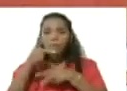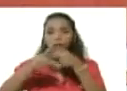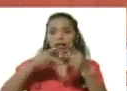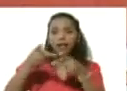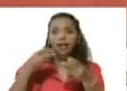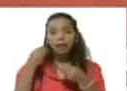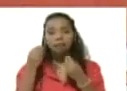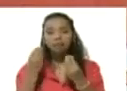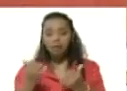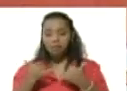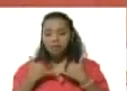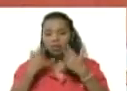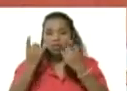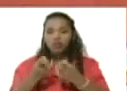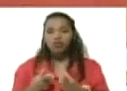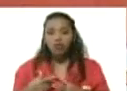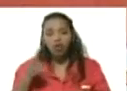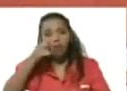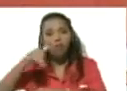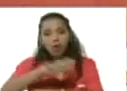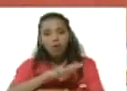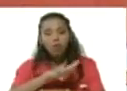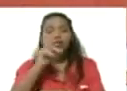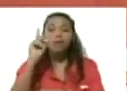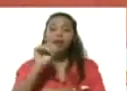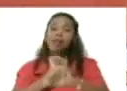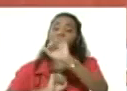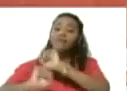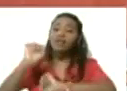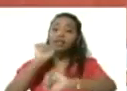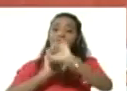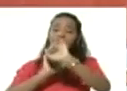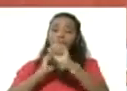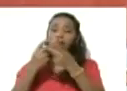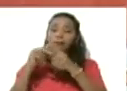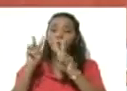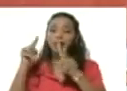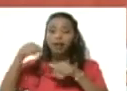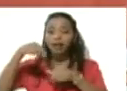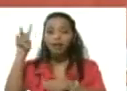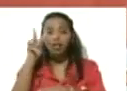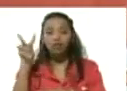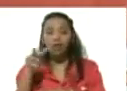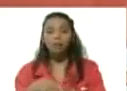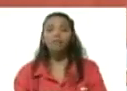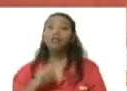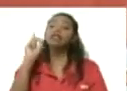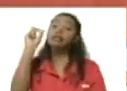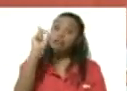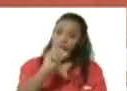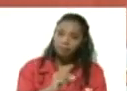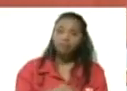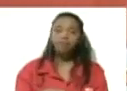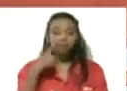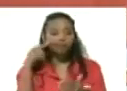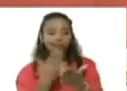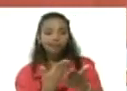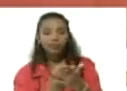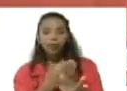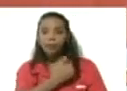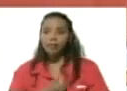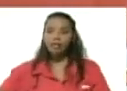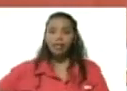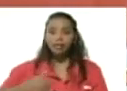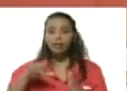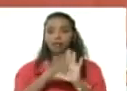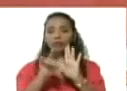la autodeterminación de los pueblos, así como también la defensa de la paz en Venezuela. También precisaba que el presidente